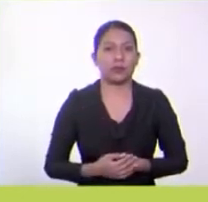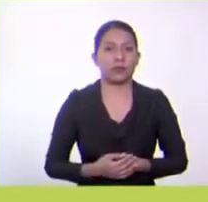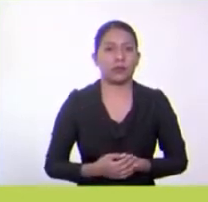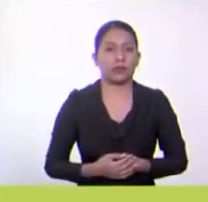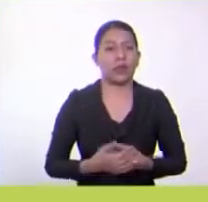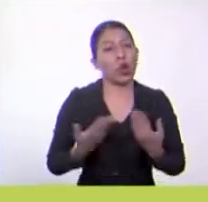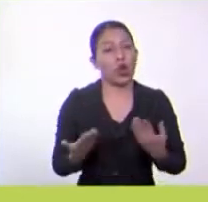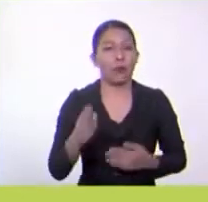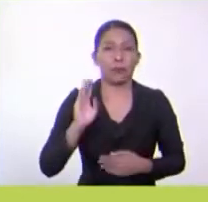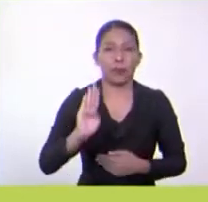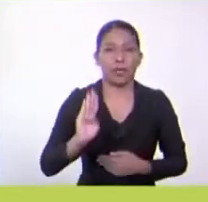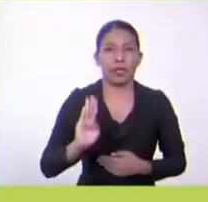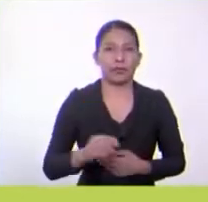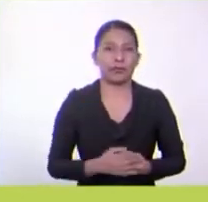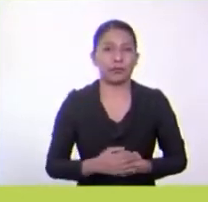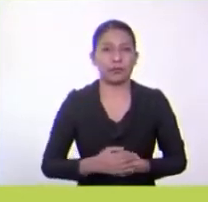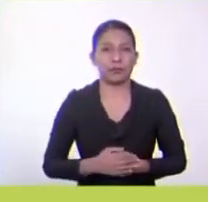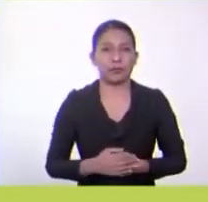o literal B?